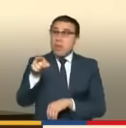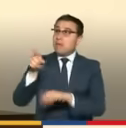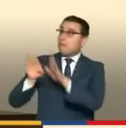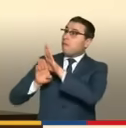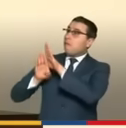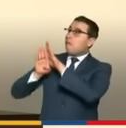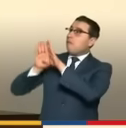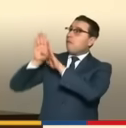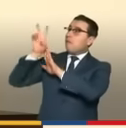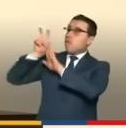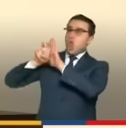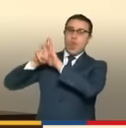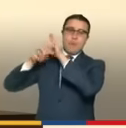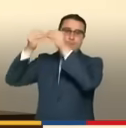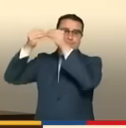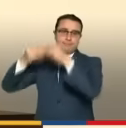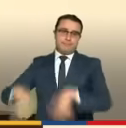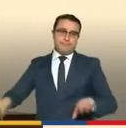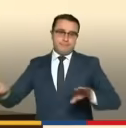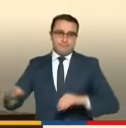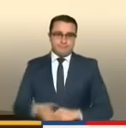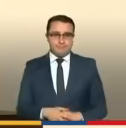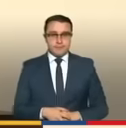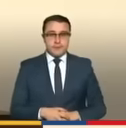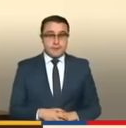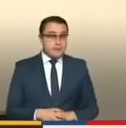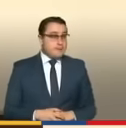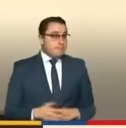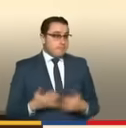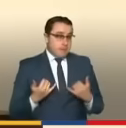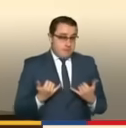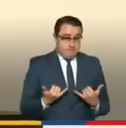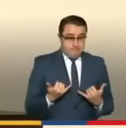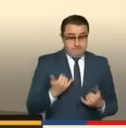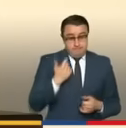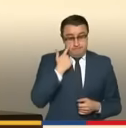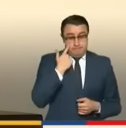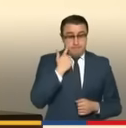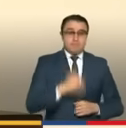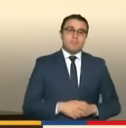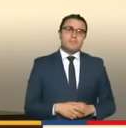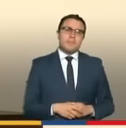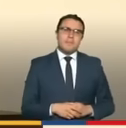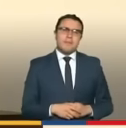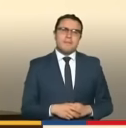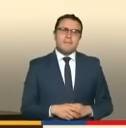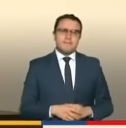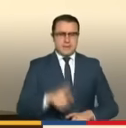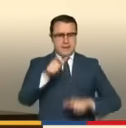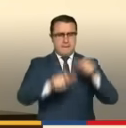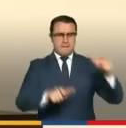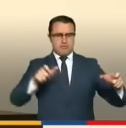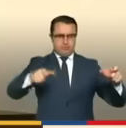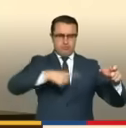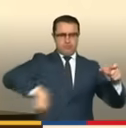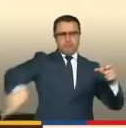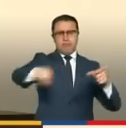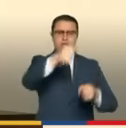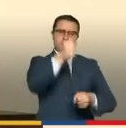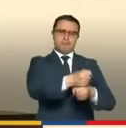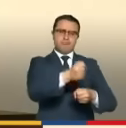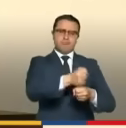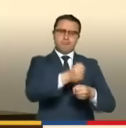Darle ese derecho a una persona ya vieja por su trabajo, por su aporte a la